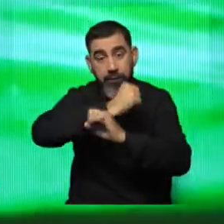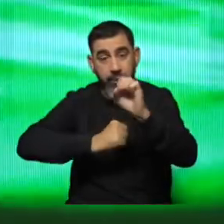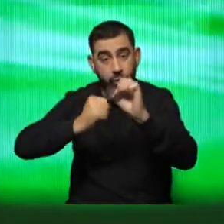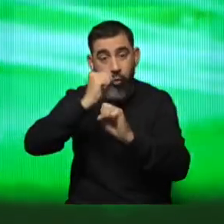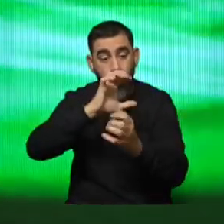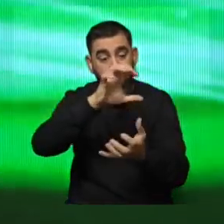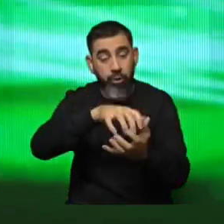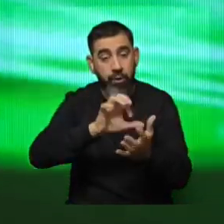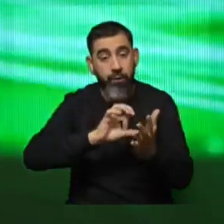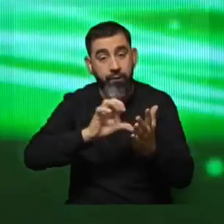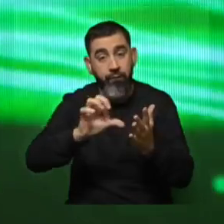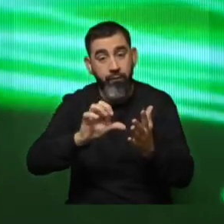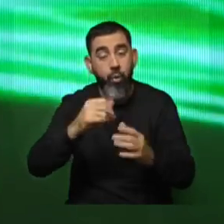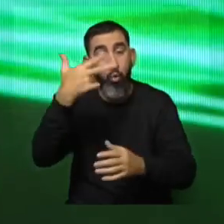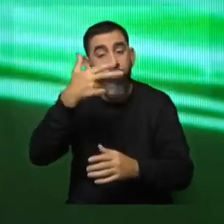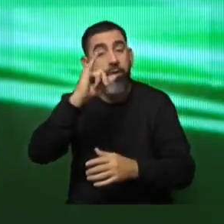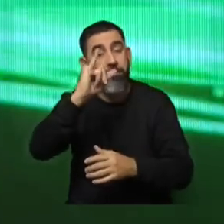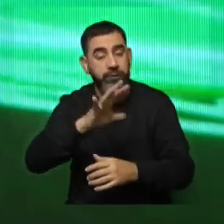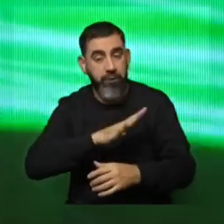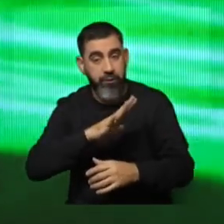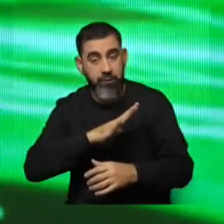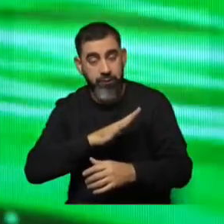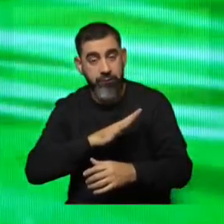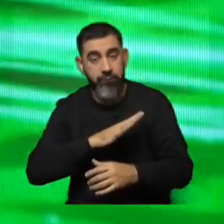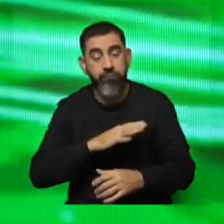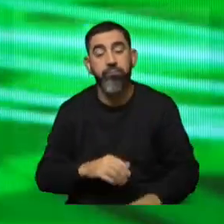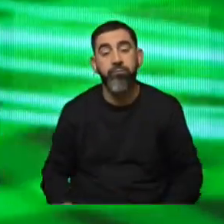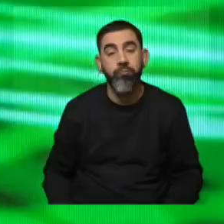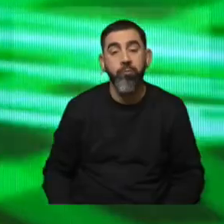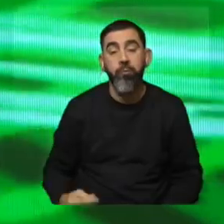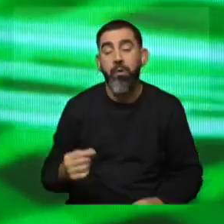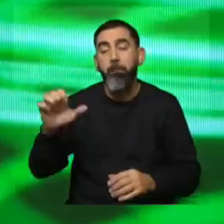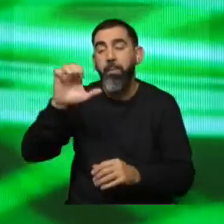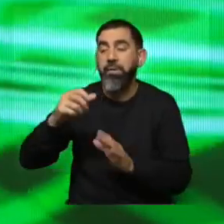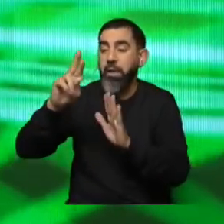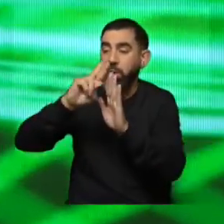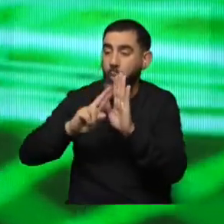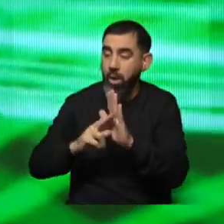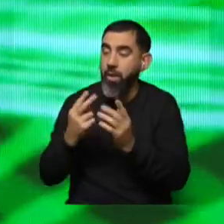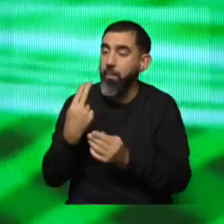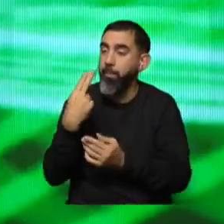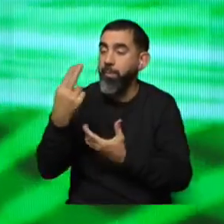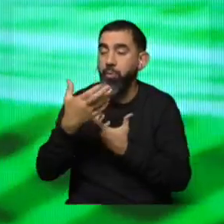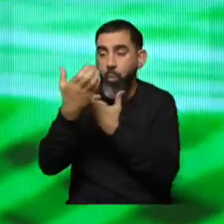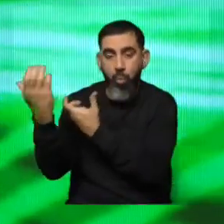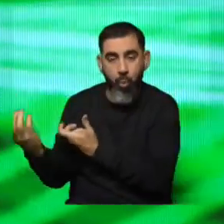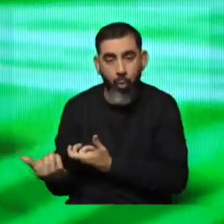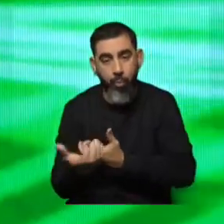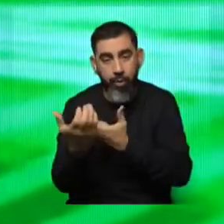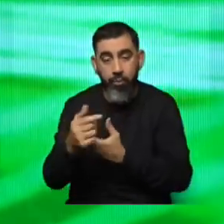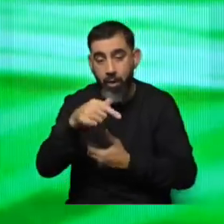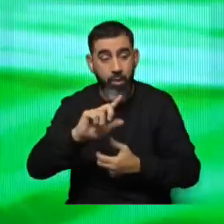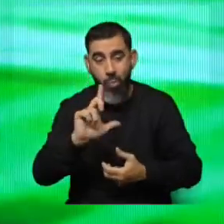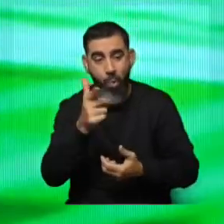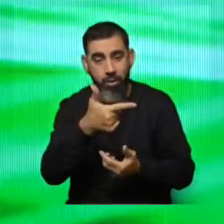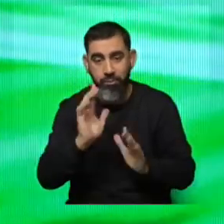tener un lugar que brinda servicio Como tiene un hotel por ejemplo o una posada que está regulada que tiene una una habilitación de bomberos y eso todo